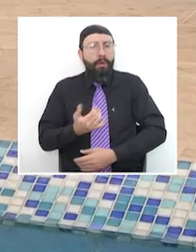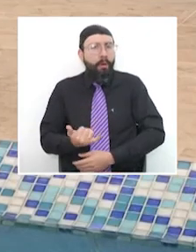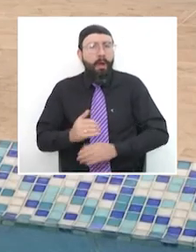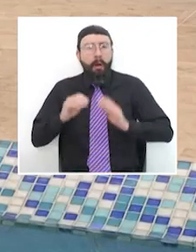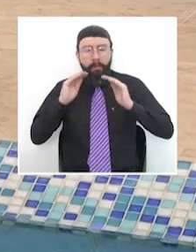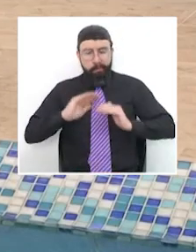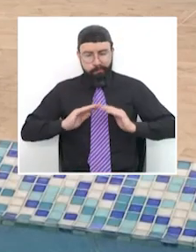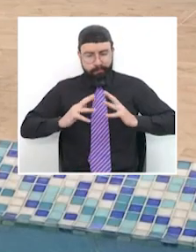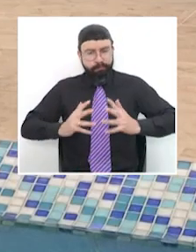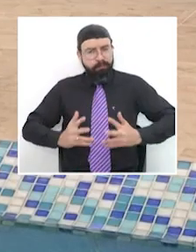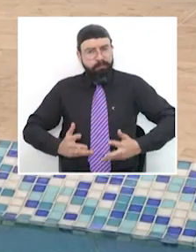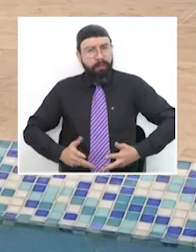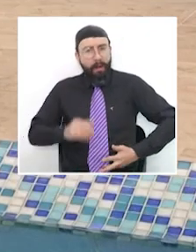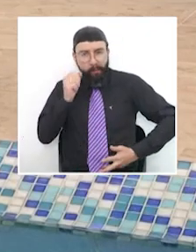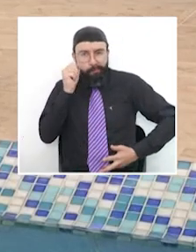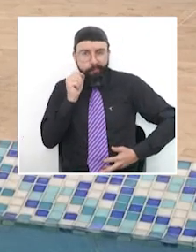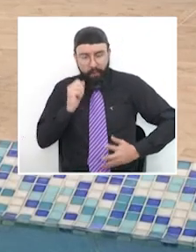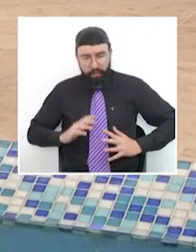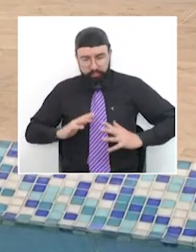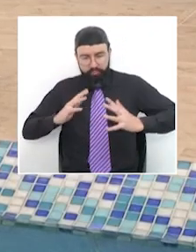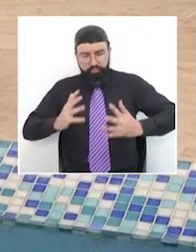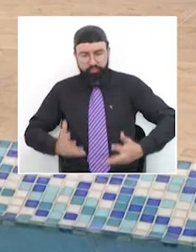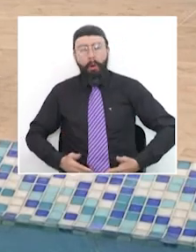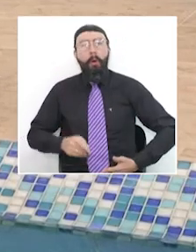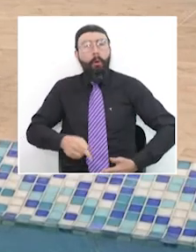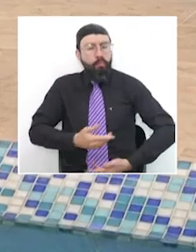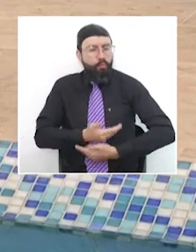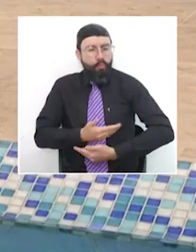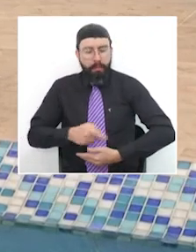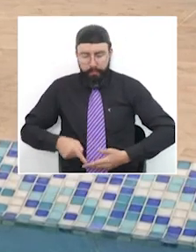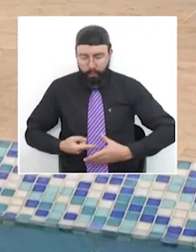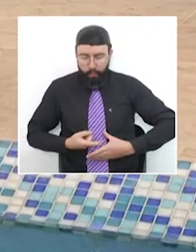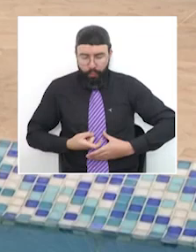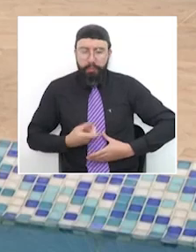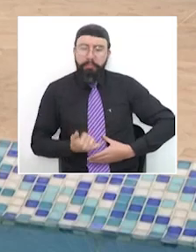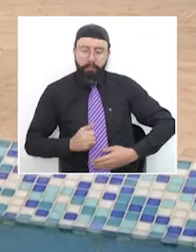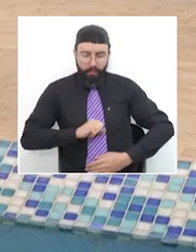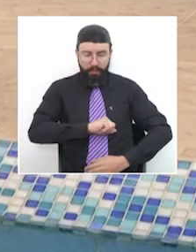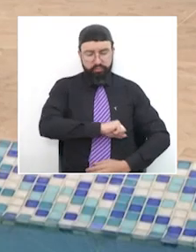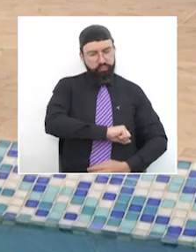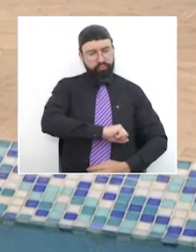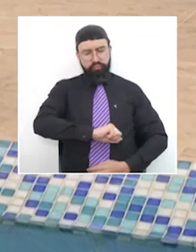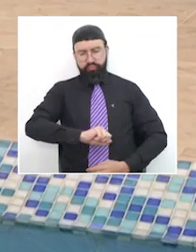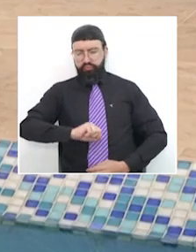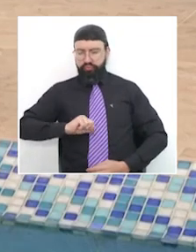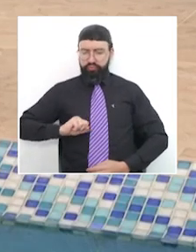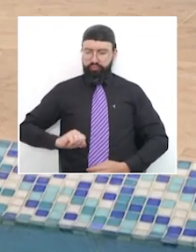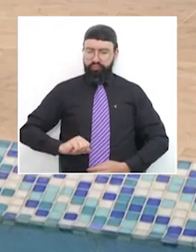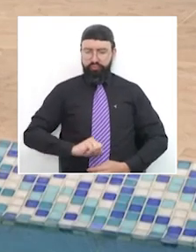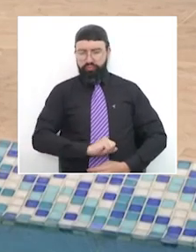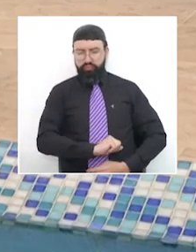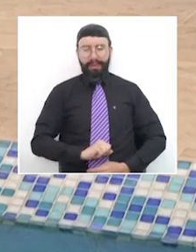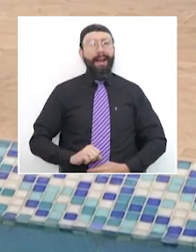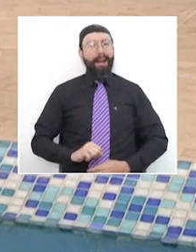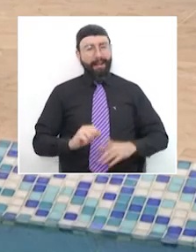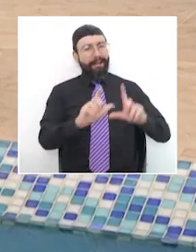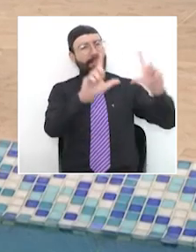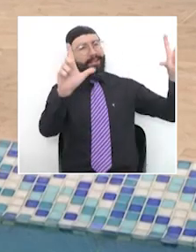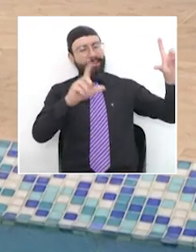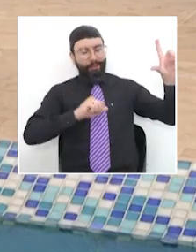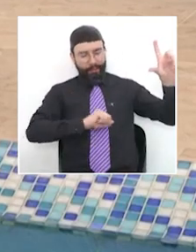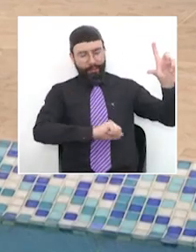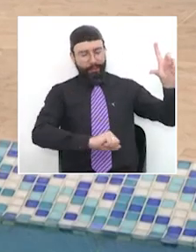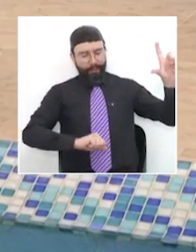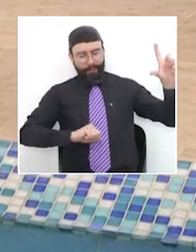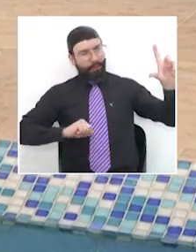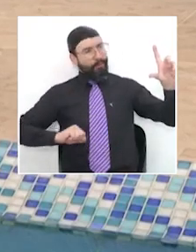de la barriga de la mamá para poder ver cómo se va desarrollando con este método de ecografía. Y es que la ecografía lo que hace